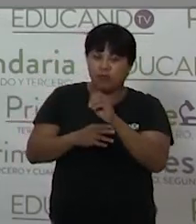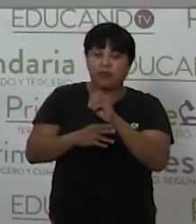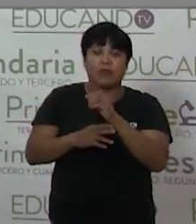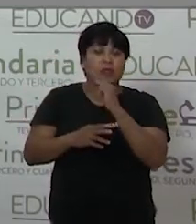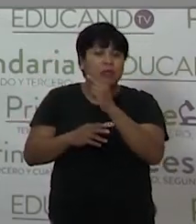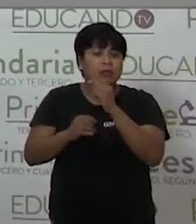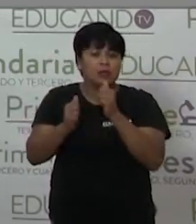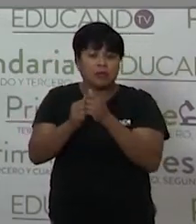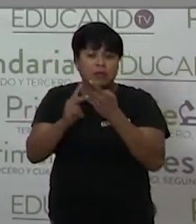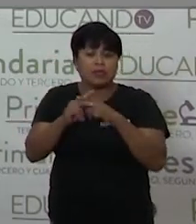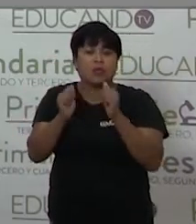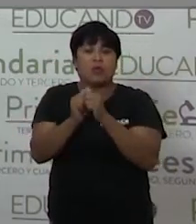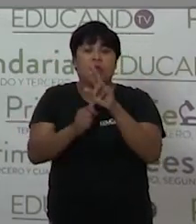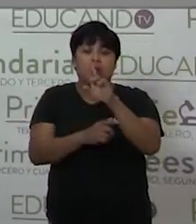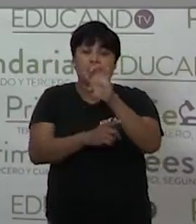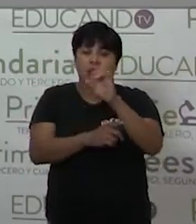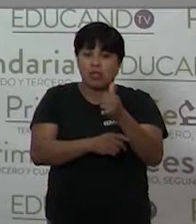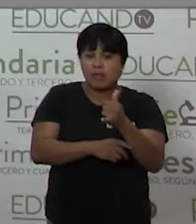rey